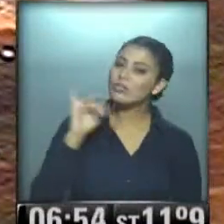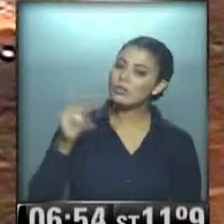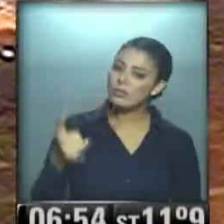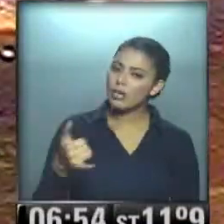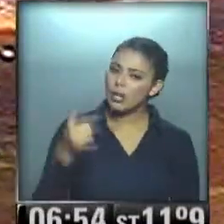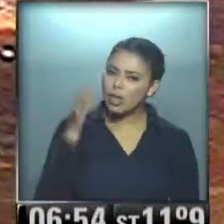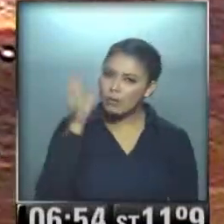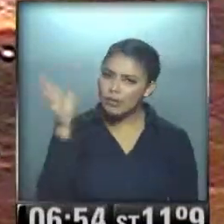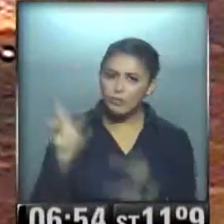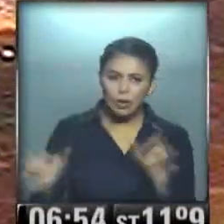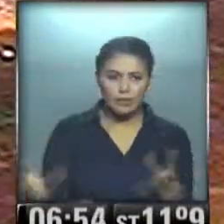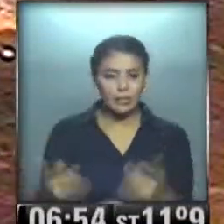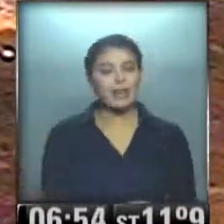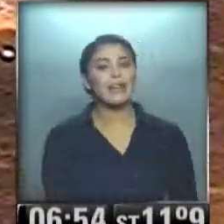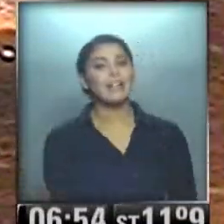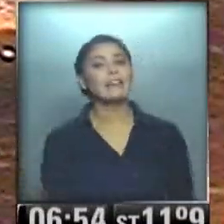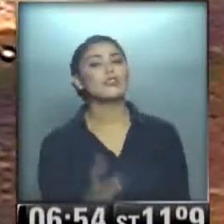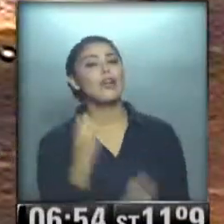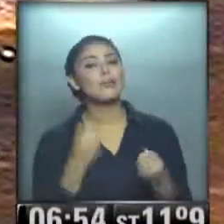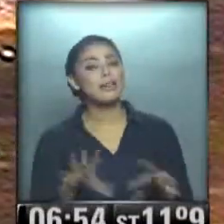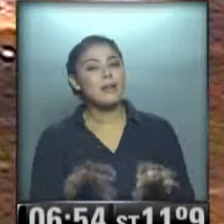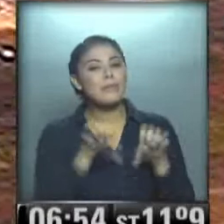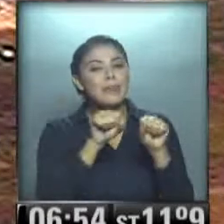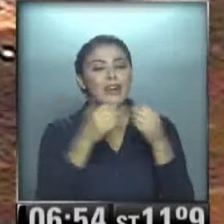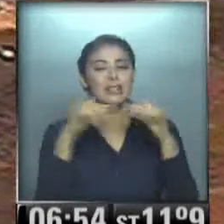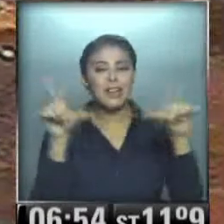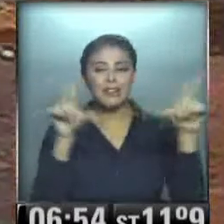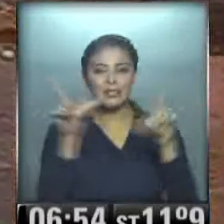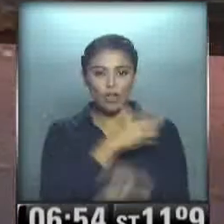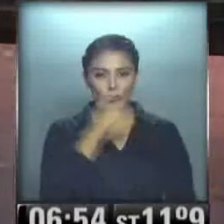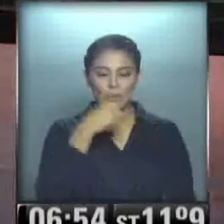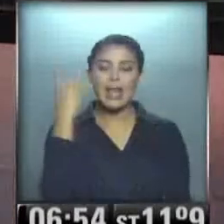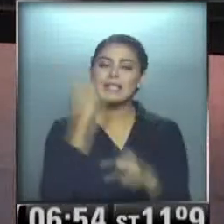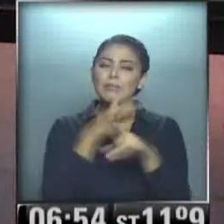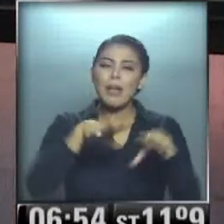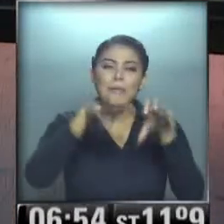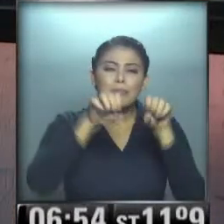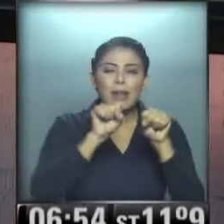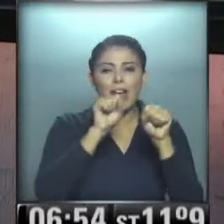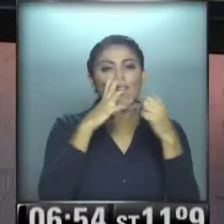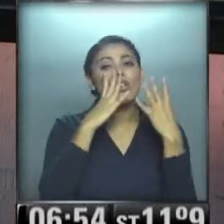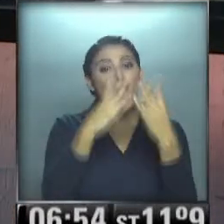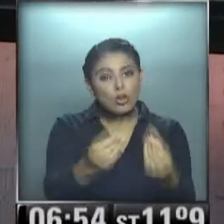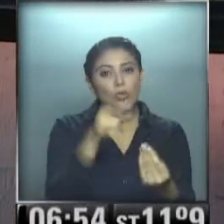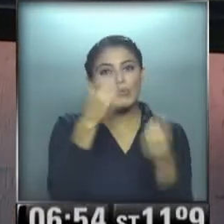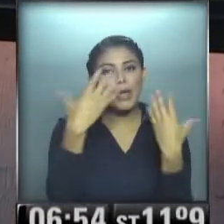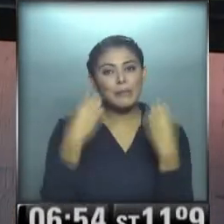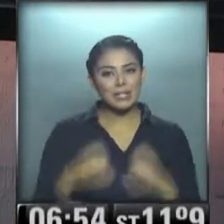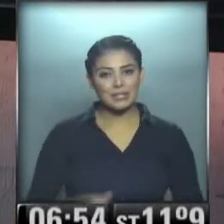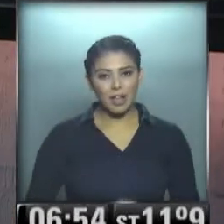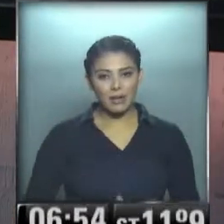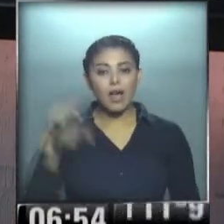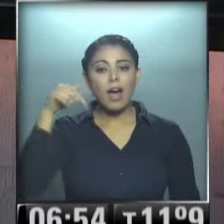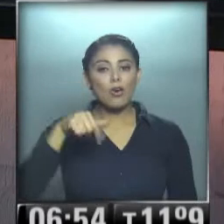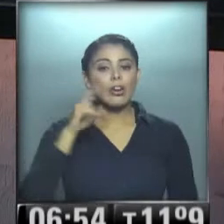bien tempranito. Y con nuestra mejor compañía en la televisión pública, siempre bien temprano, para ayudarte a arrancar el día. Vamos